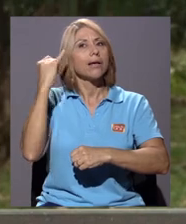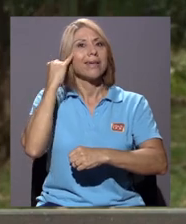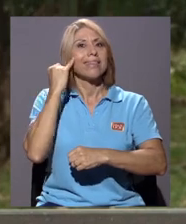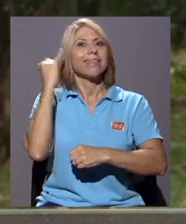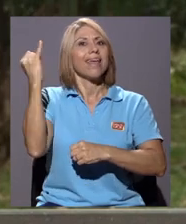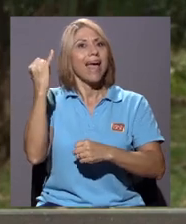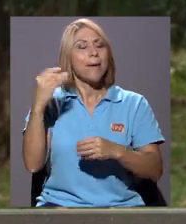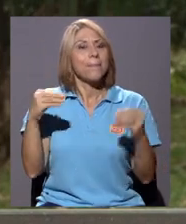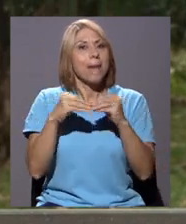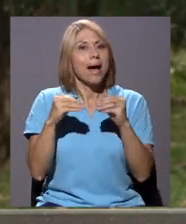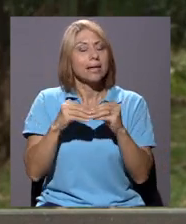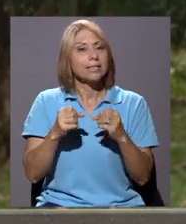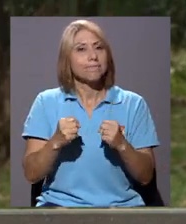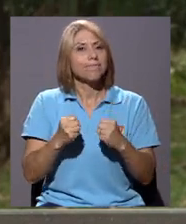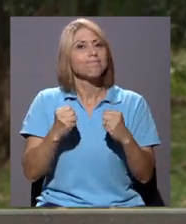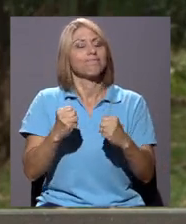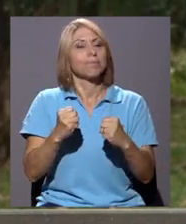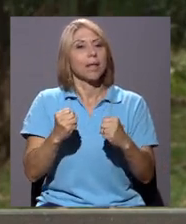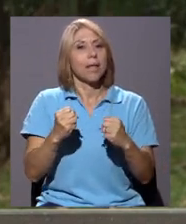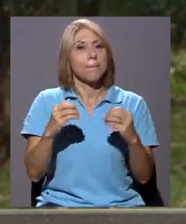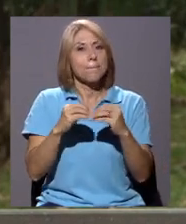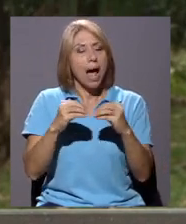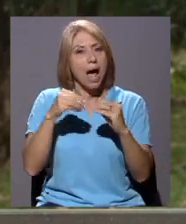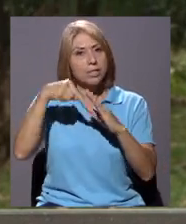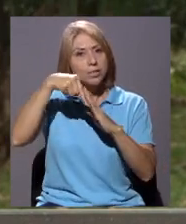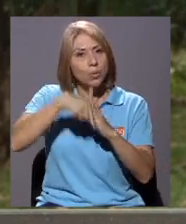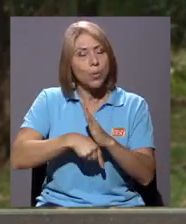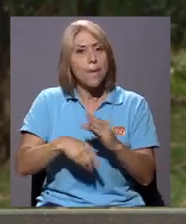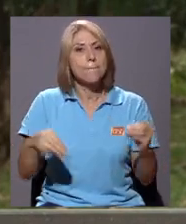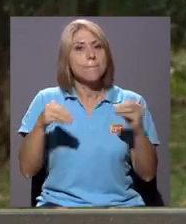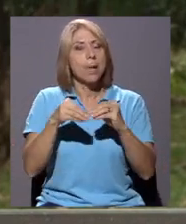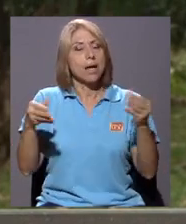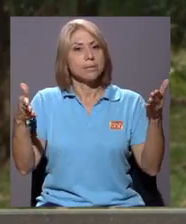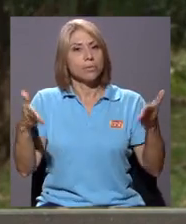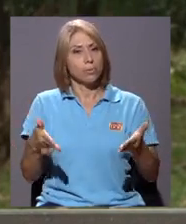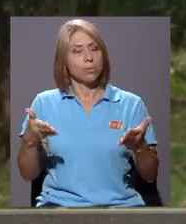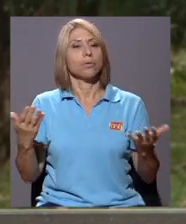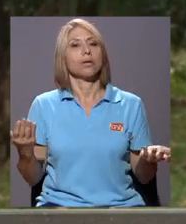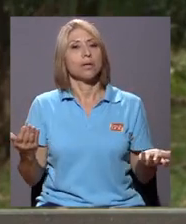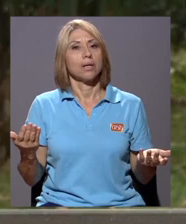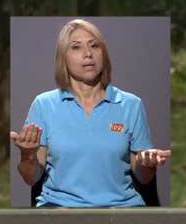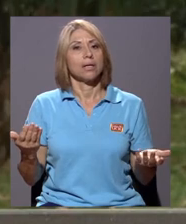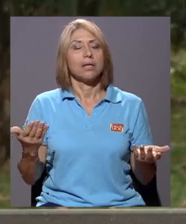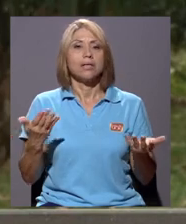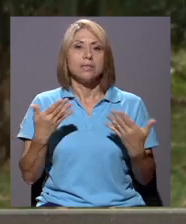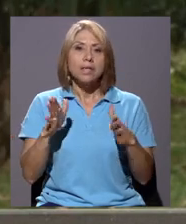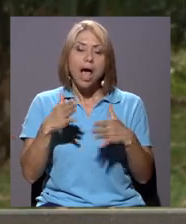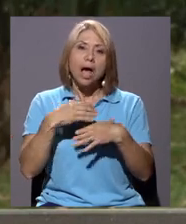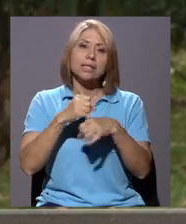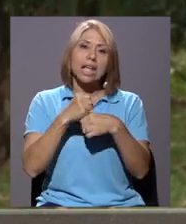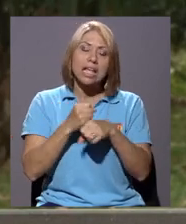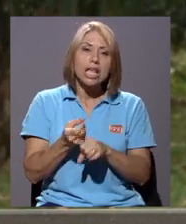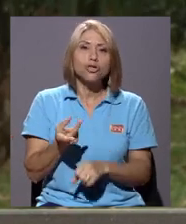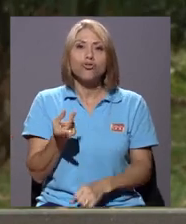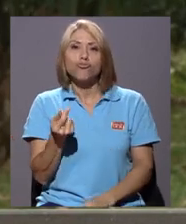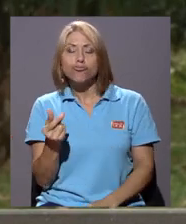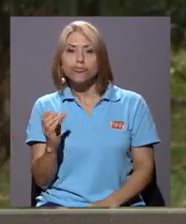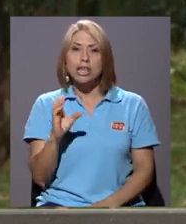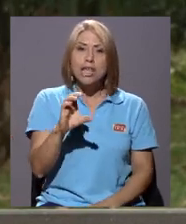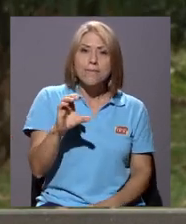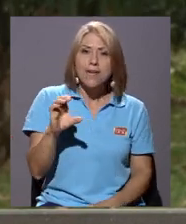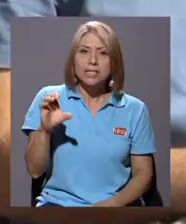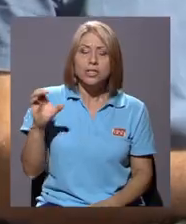todavía mayor profundidad, mayor presencia. Se han hecho inversiones para que